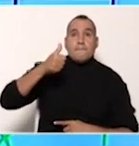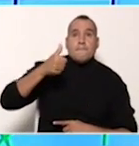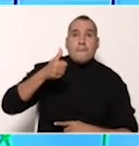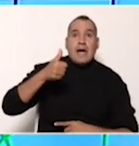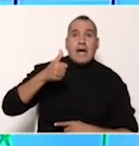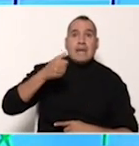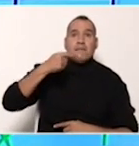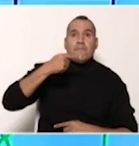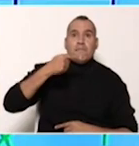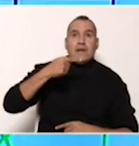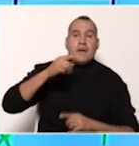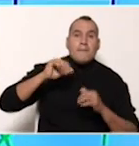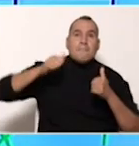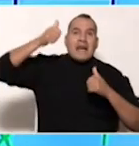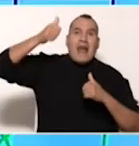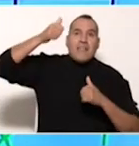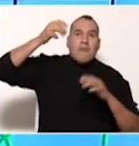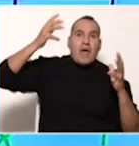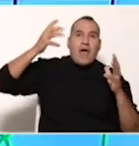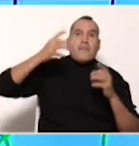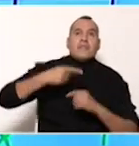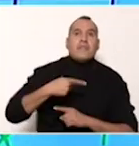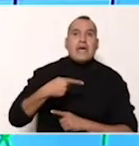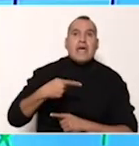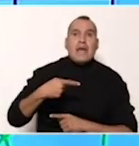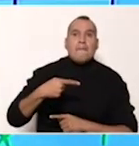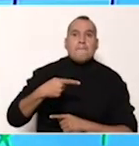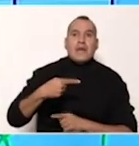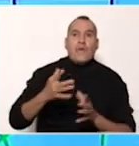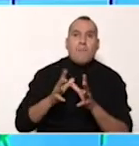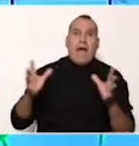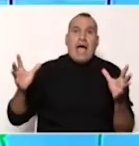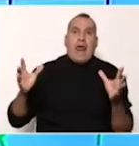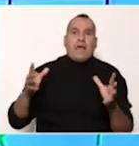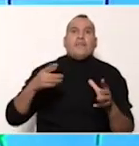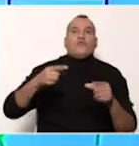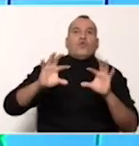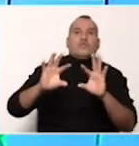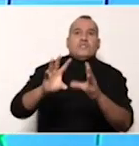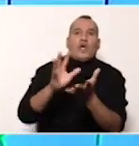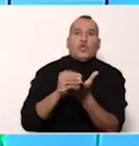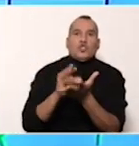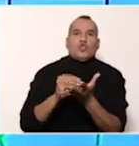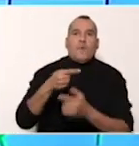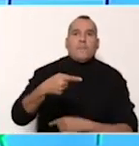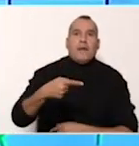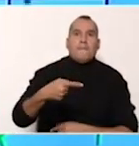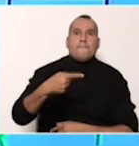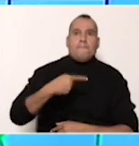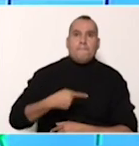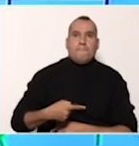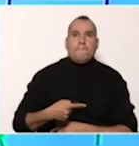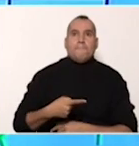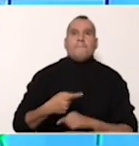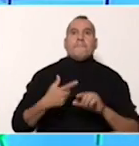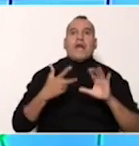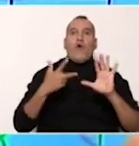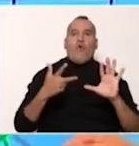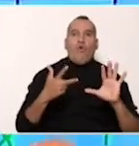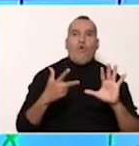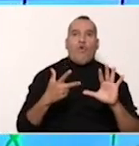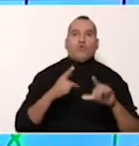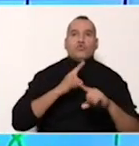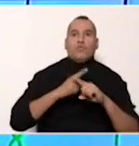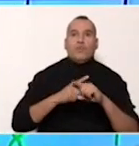que es menos, de mayor valor absoluto. Me da menos 8, ese menos 8 lo